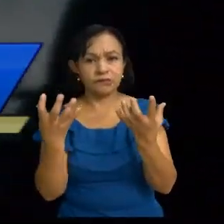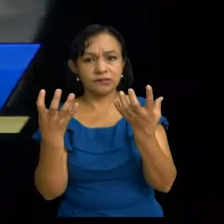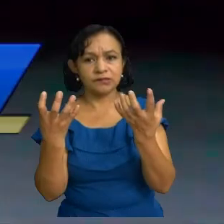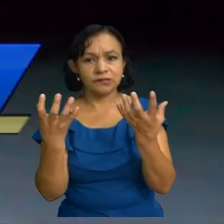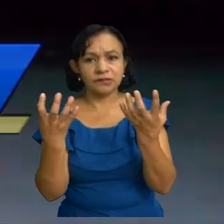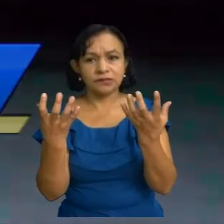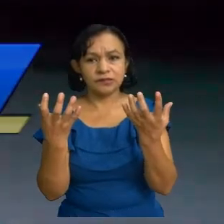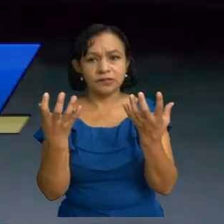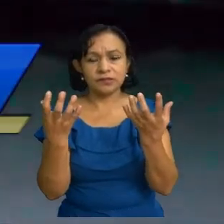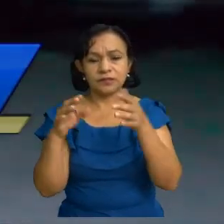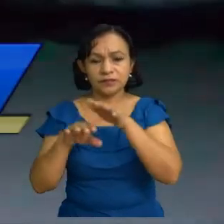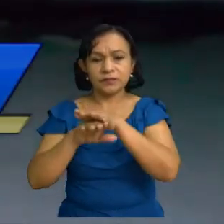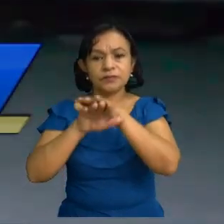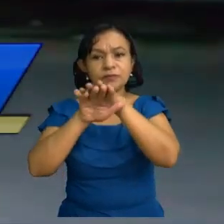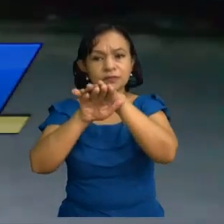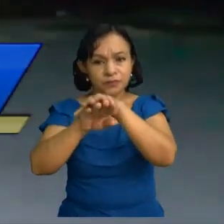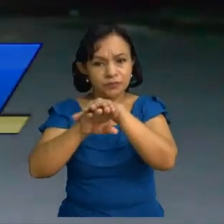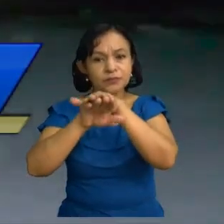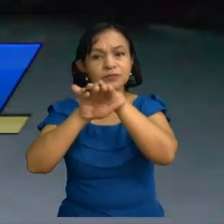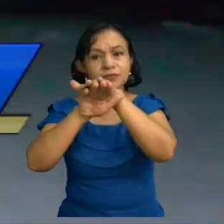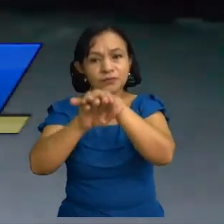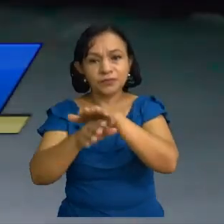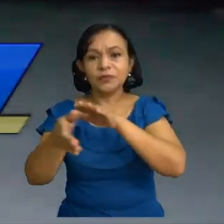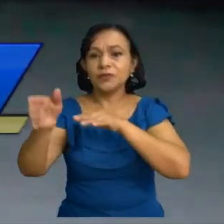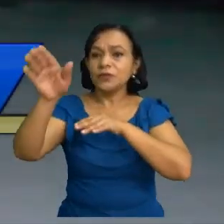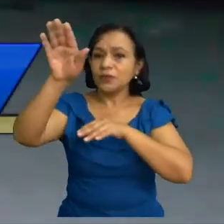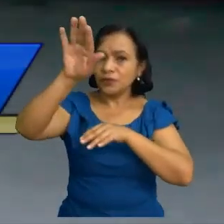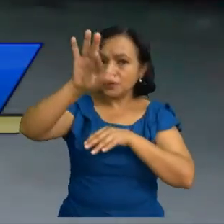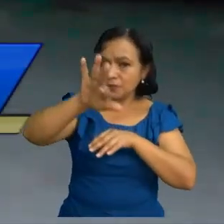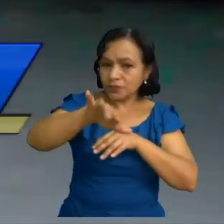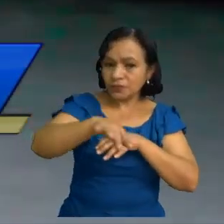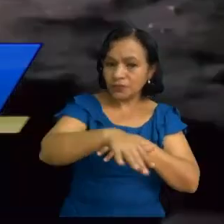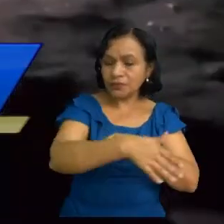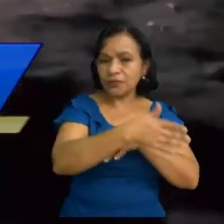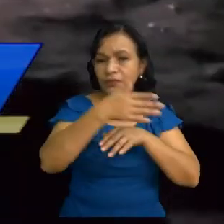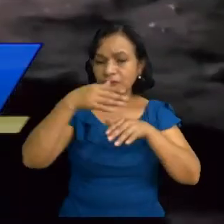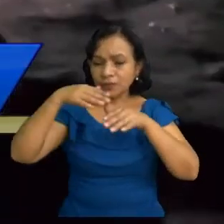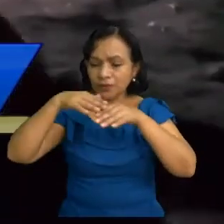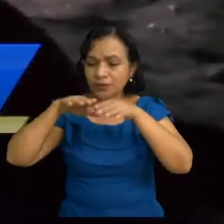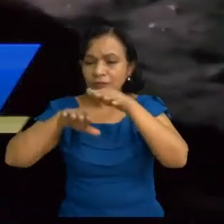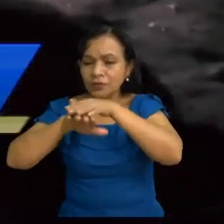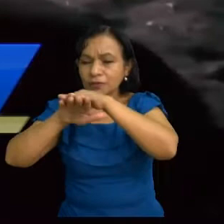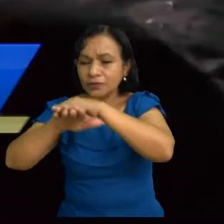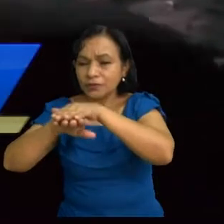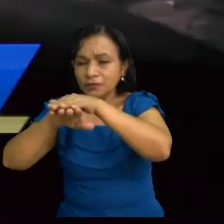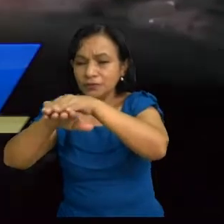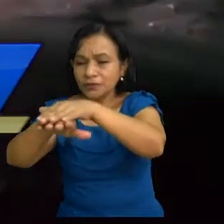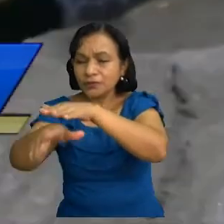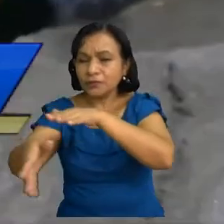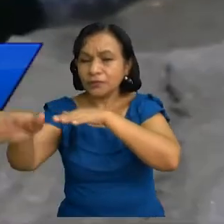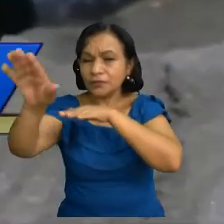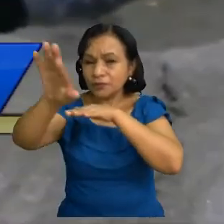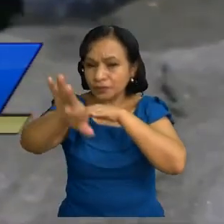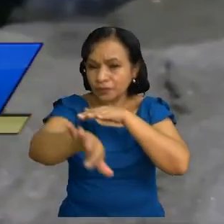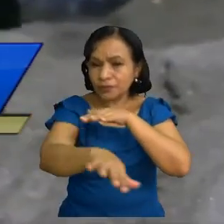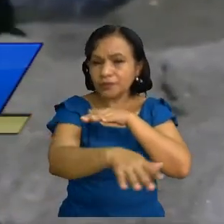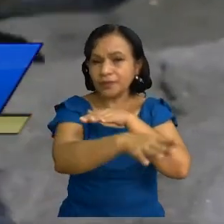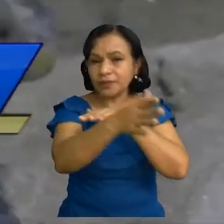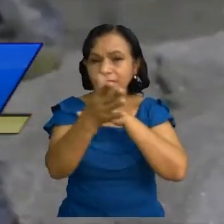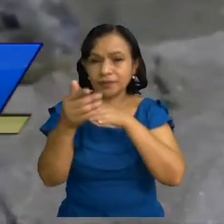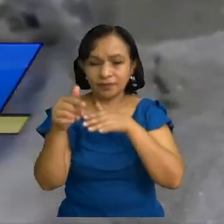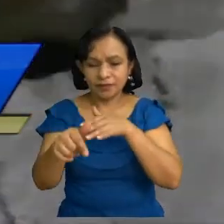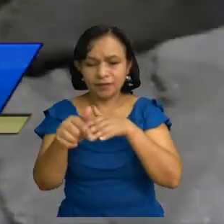las tortugas cuando llegan a la playa entran se adentran y como dentro del mismo bosque ahí también